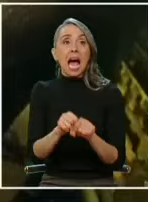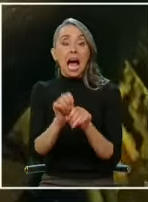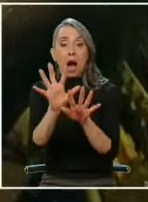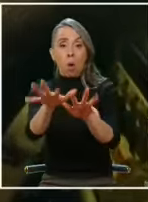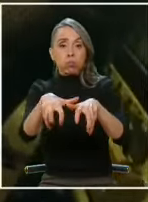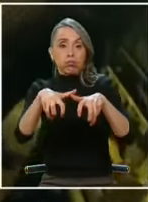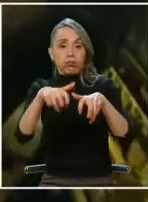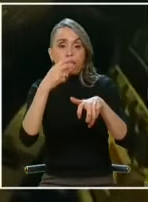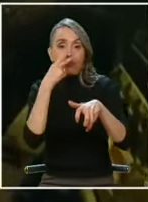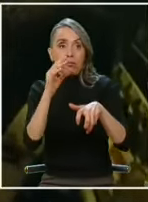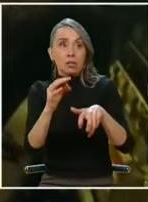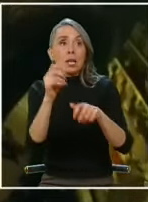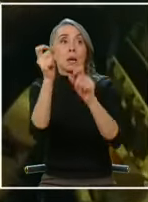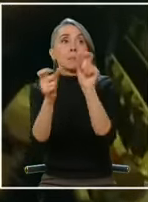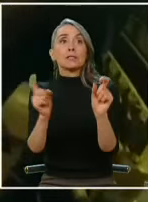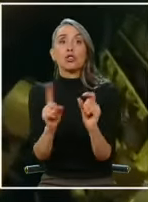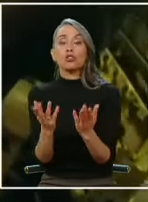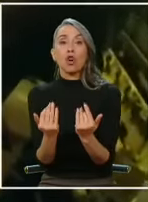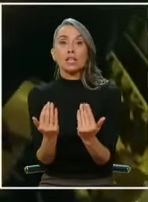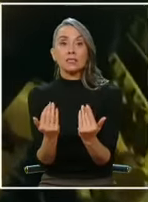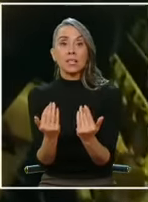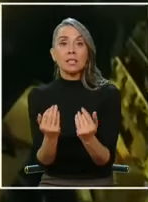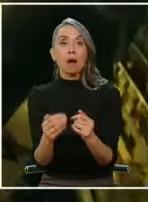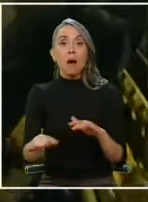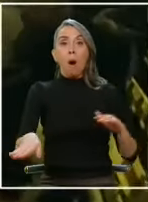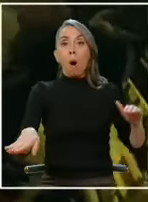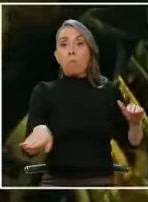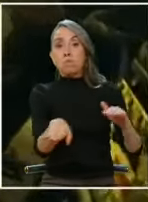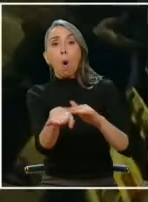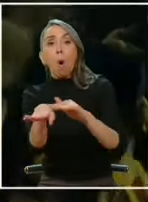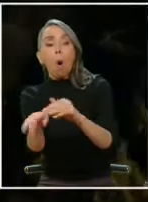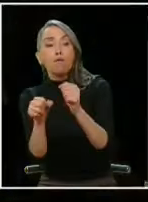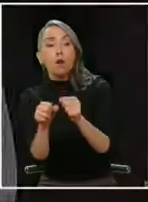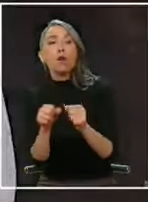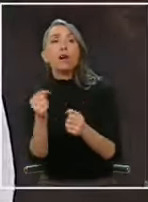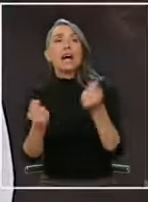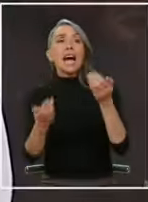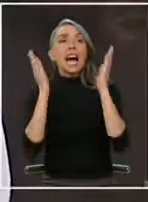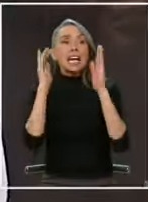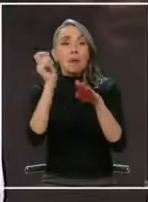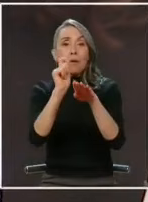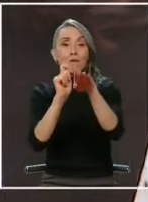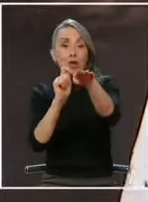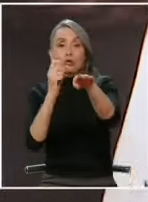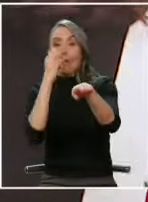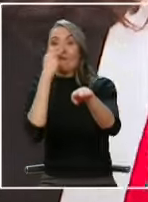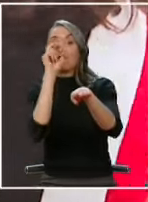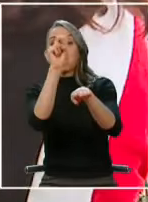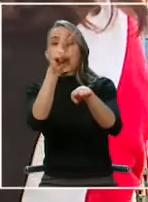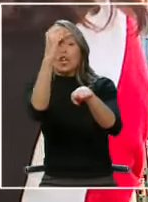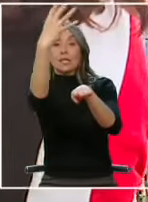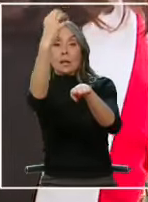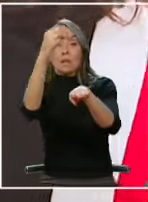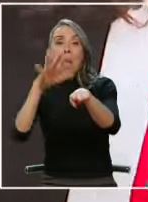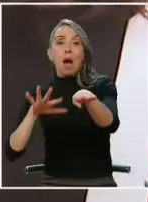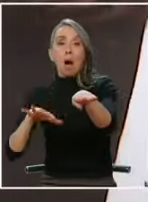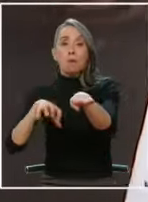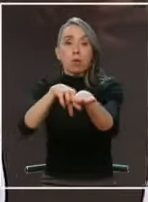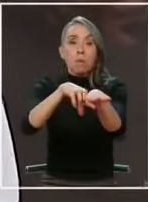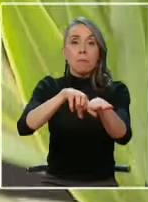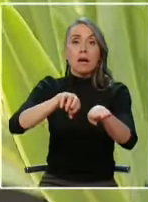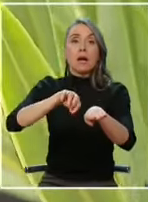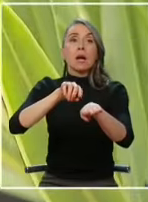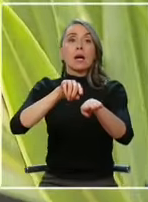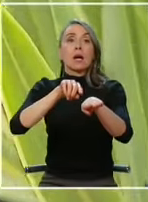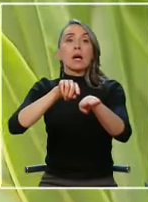era evidente nadie esperaba ese fuerte impacto había un camión de basura recuerdo en el semáforo y al impactar ellos se dieron